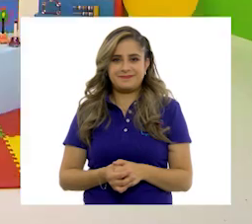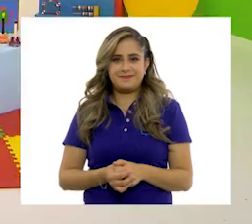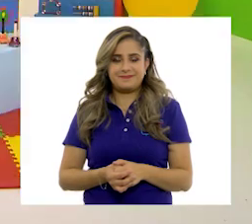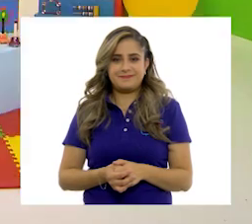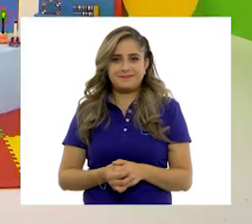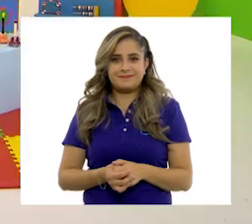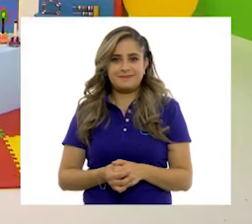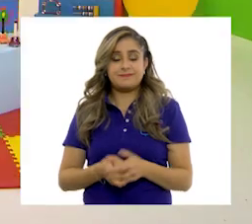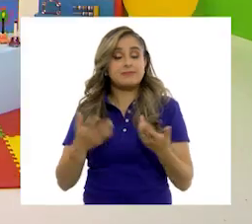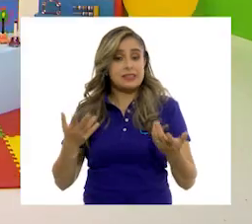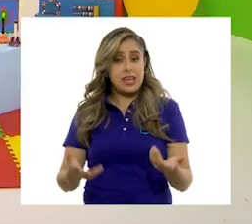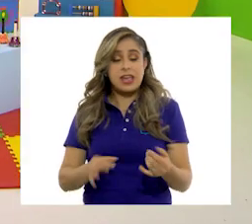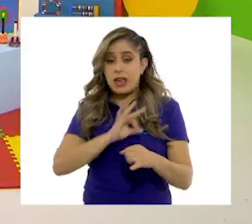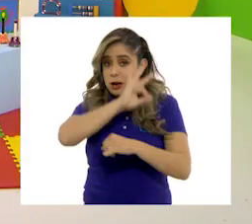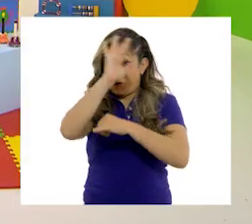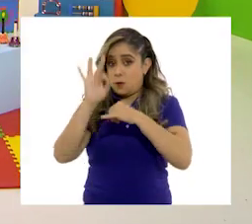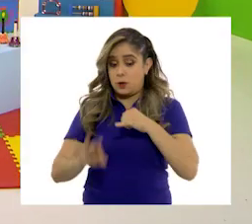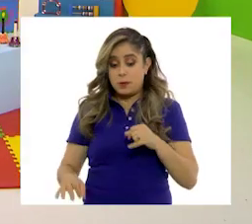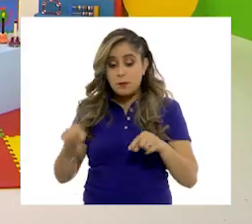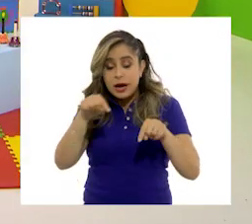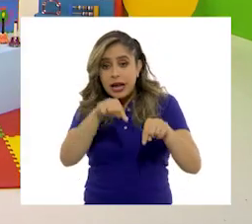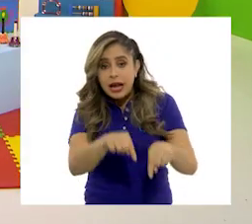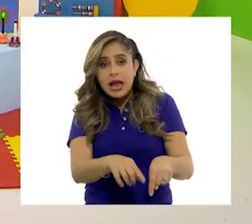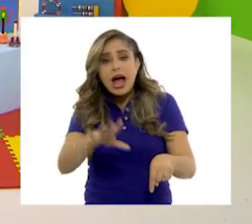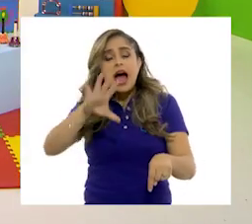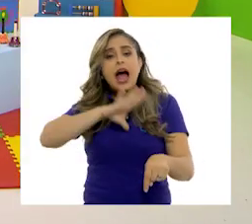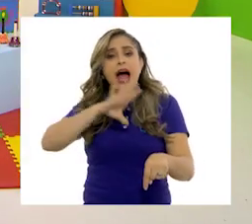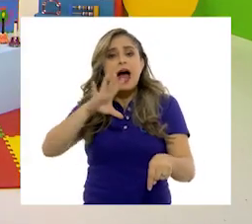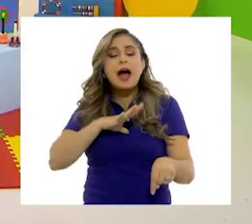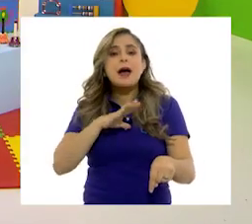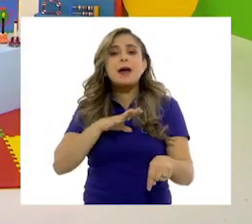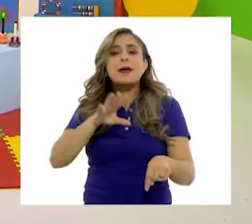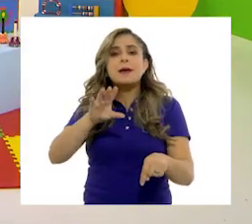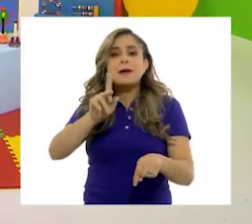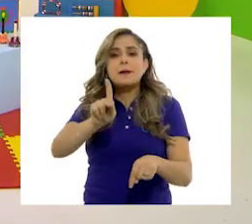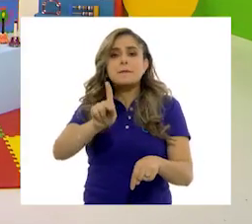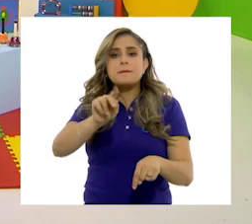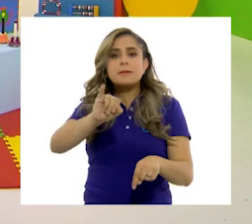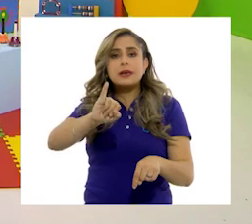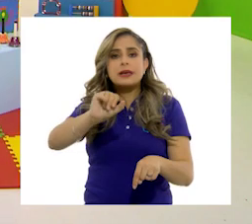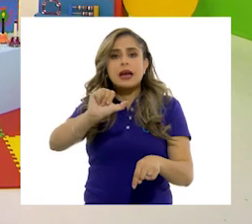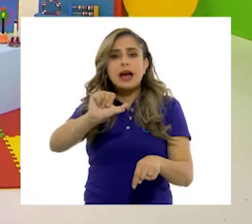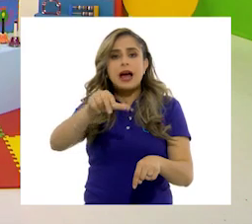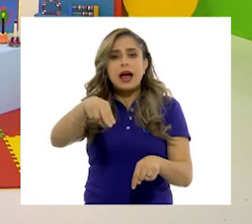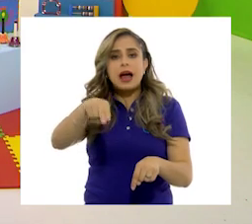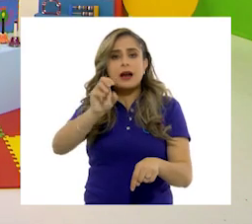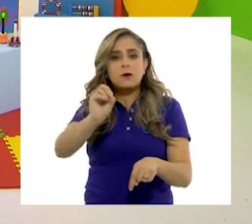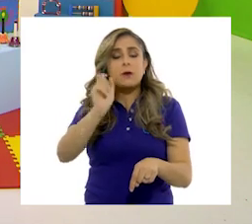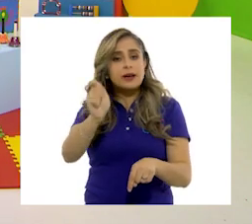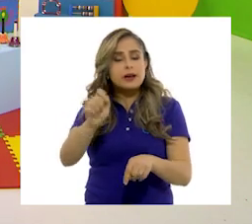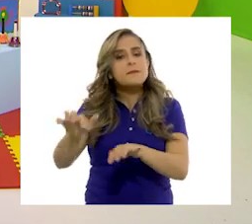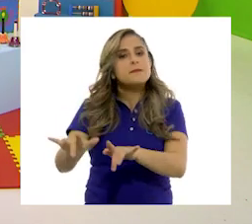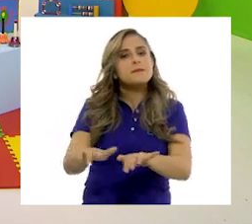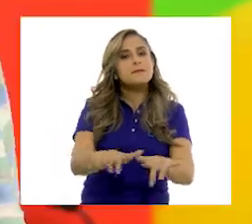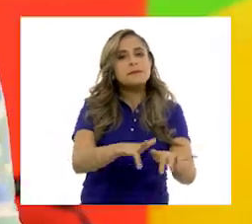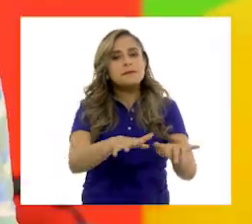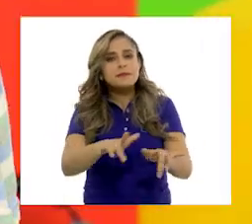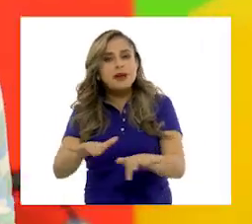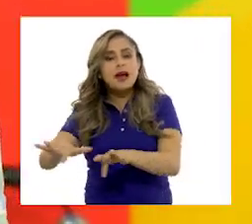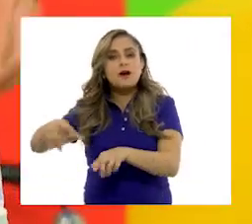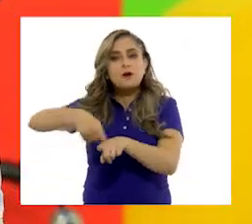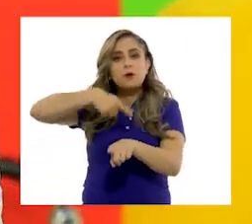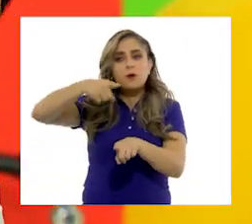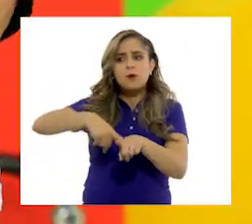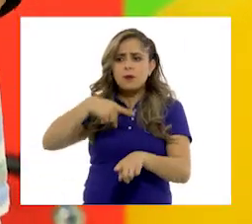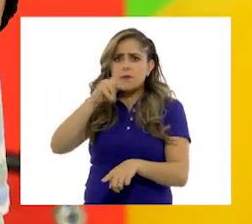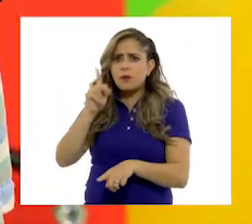Y finalmente aquí me dejaron un pianito de colores, pero pues yo creo que también está